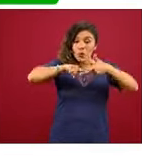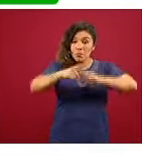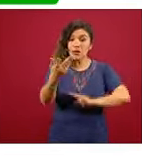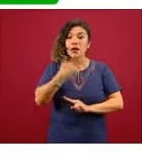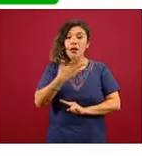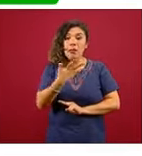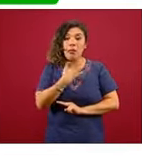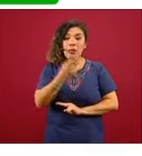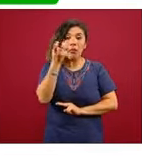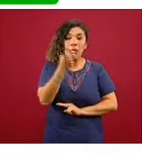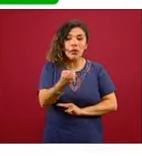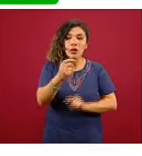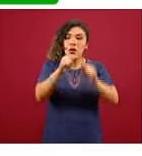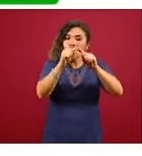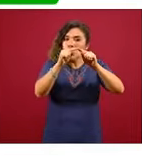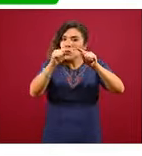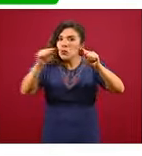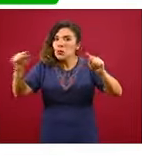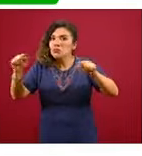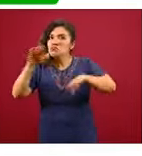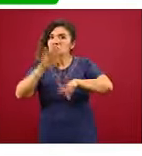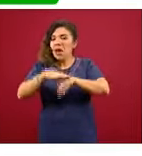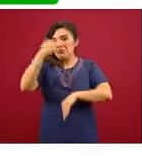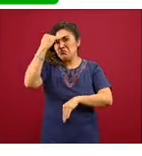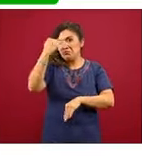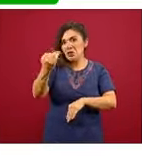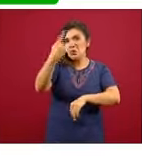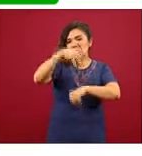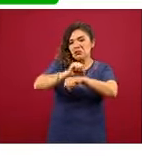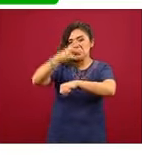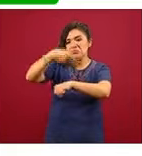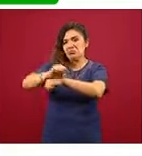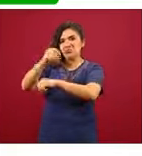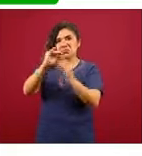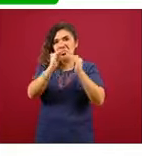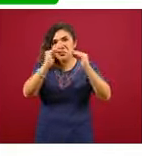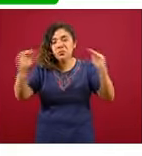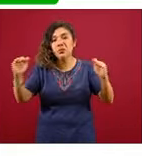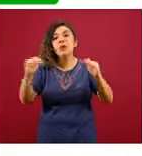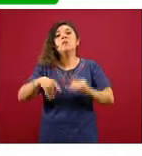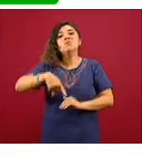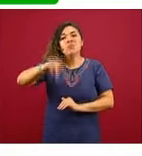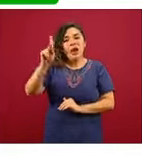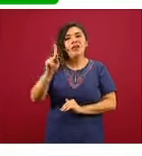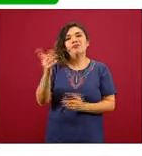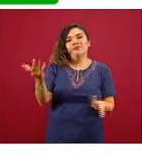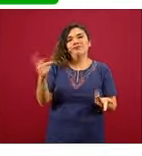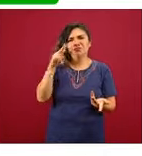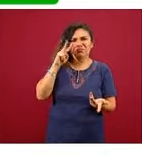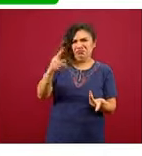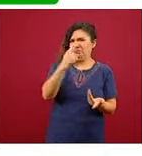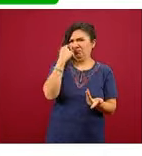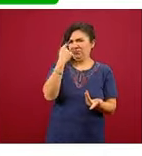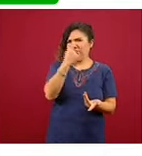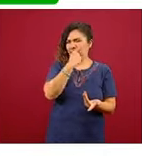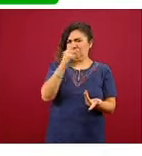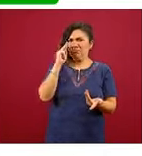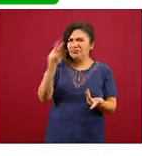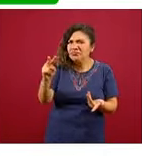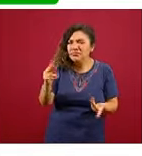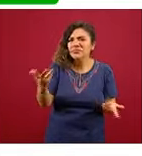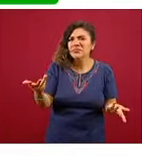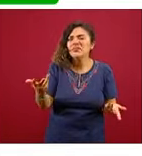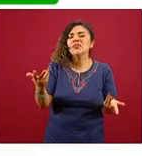esta meseta que se prolonga por varias semanas, más sin embargo, pues es de llamar la atención y por lo